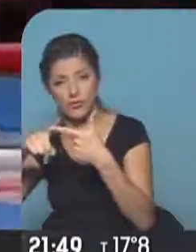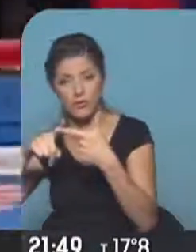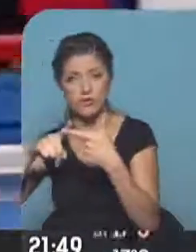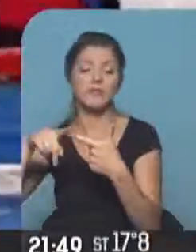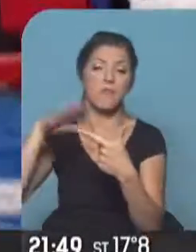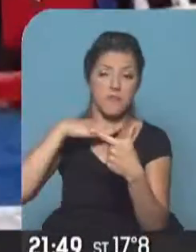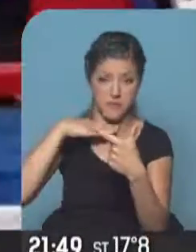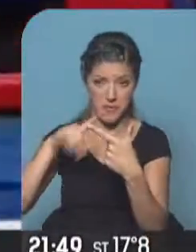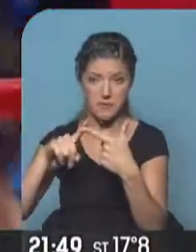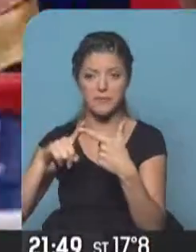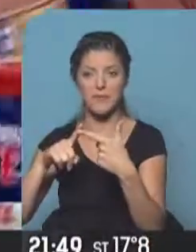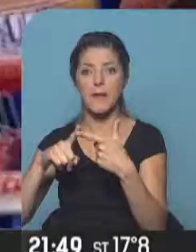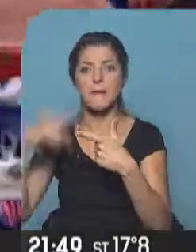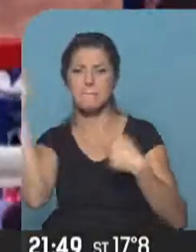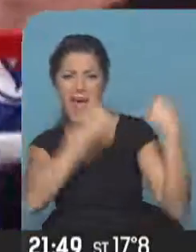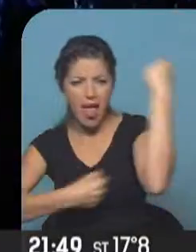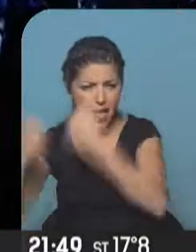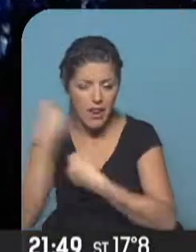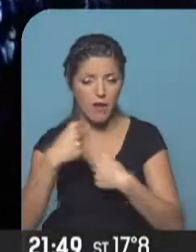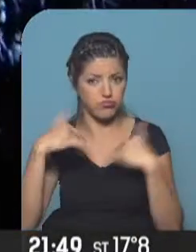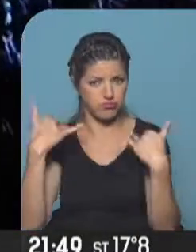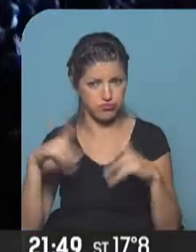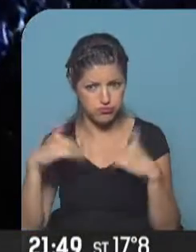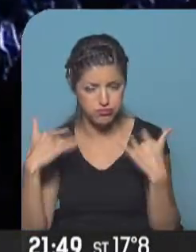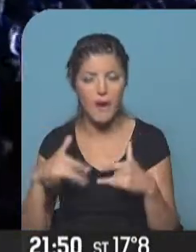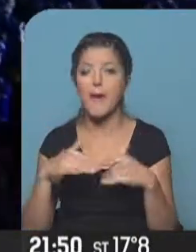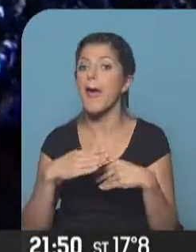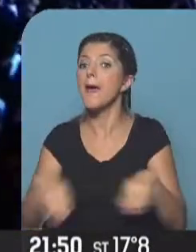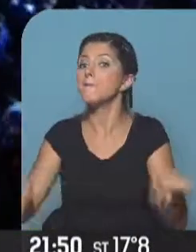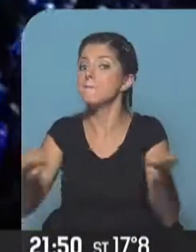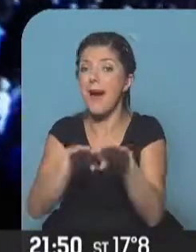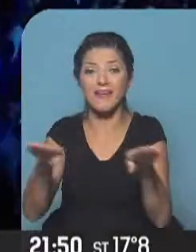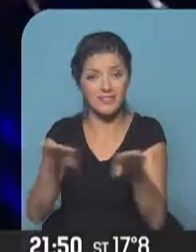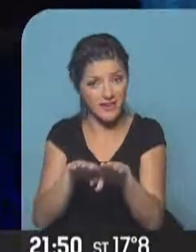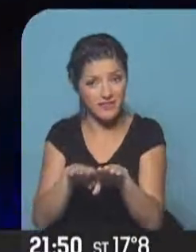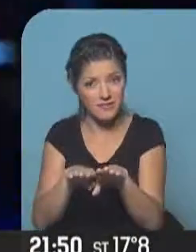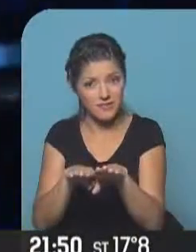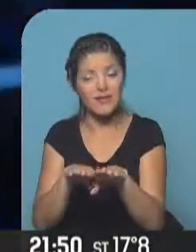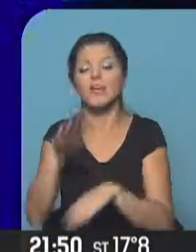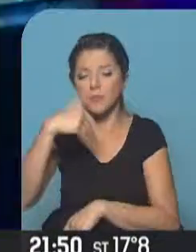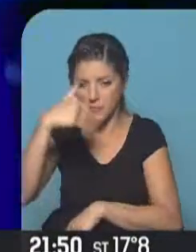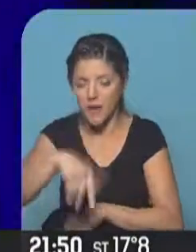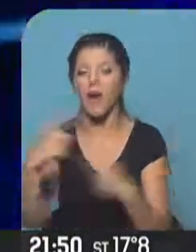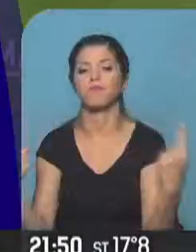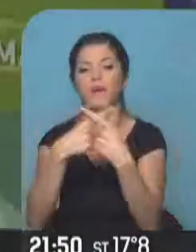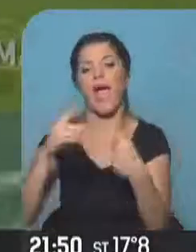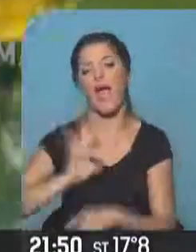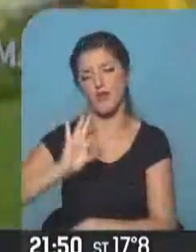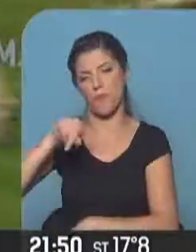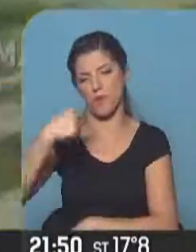kazajo. Una pelea tremenda que dio empate y que asegura la revancha para el año que